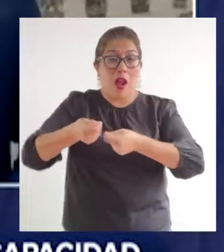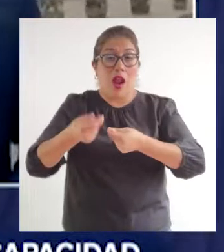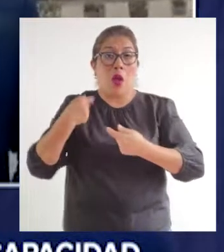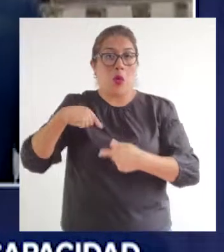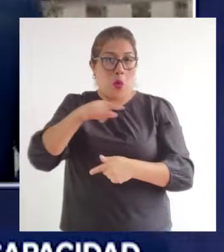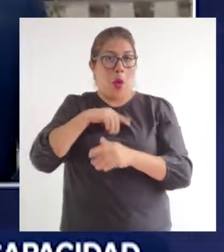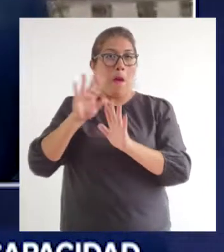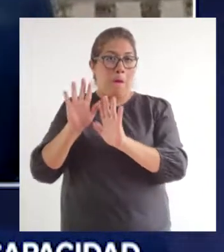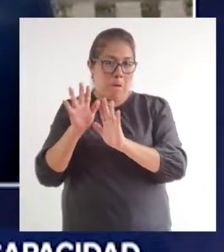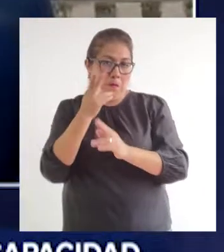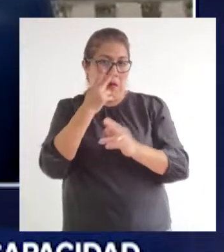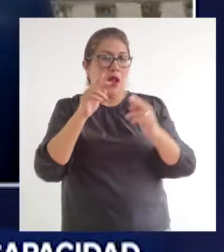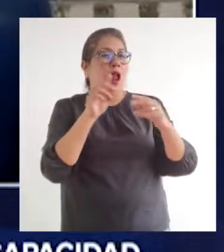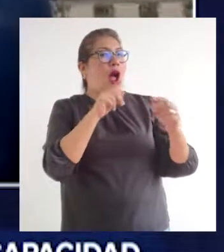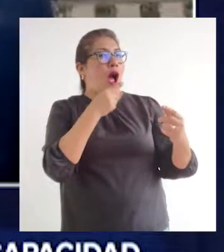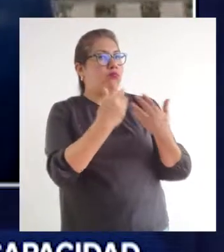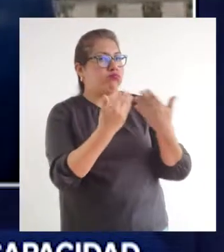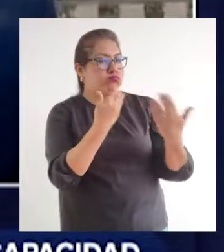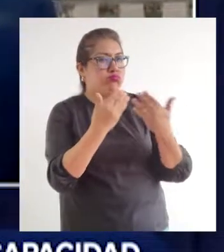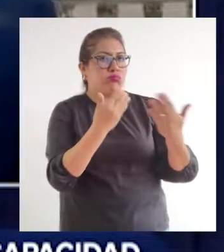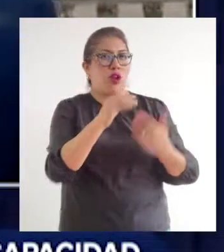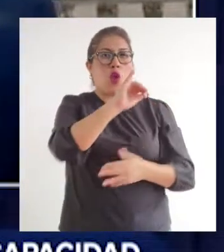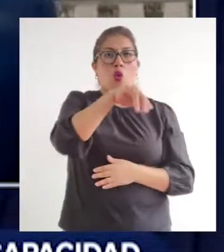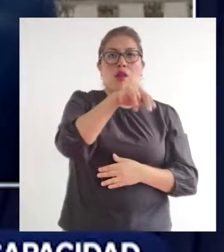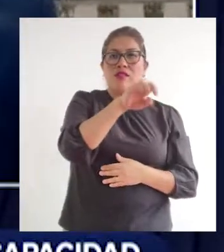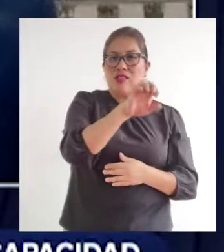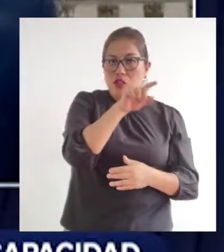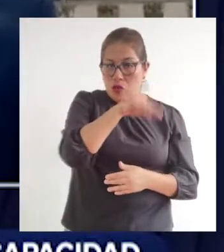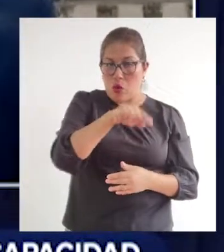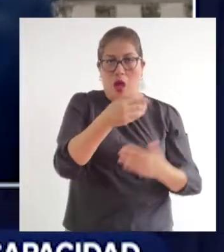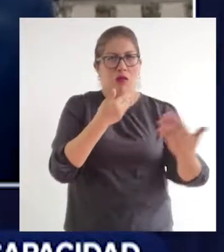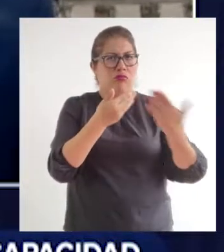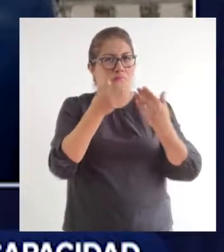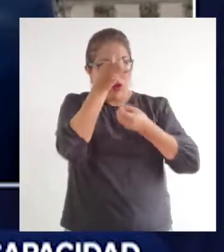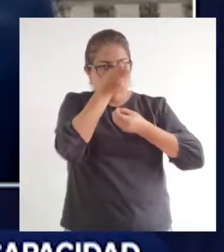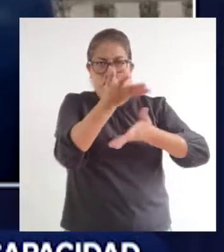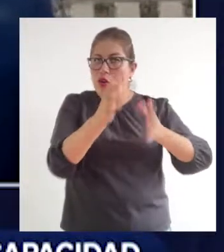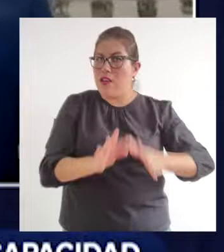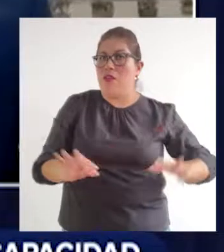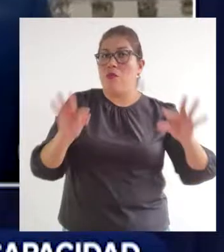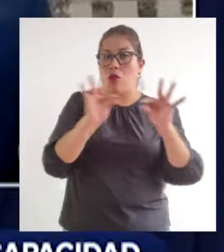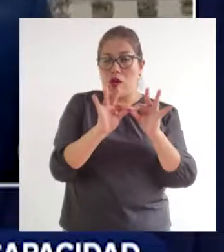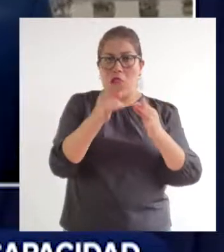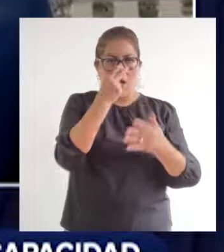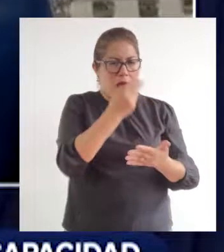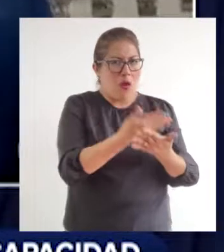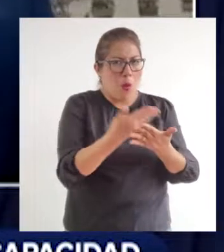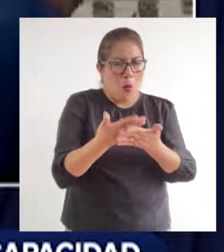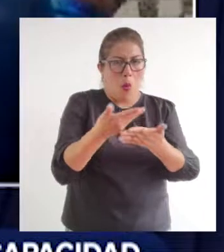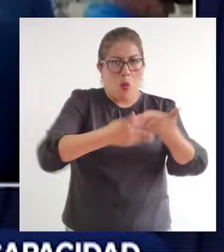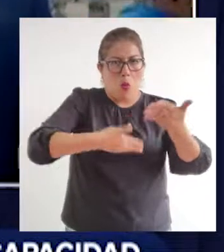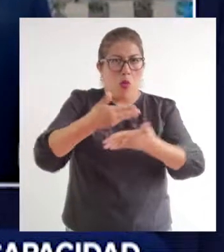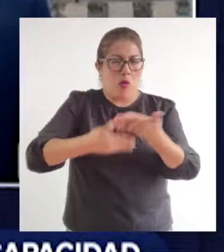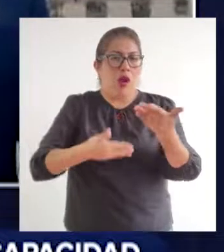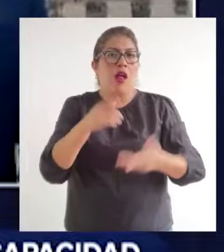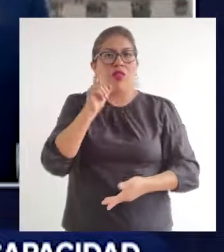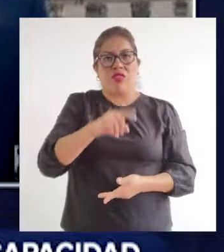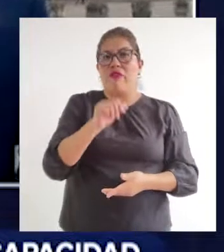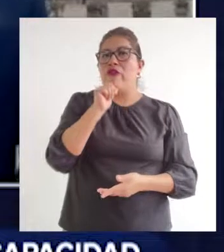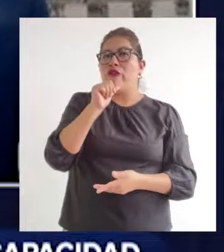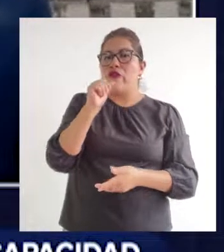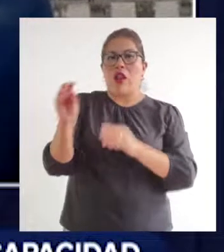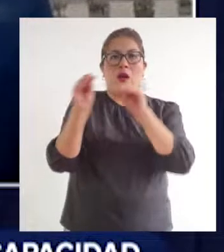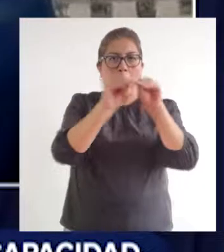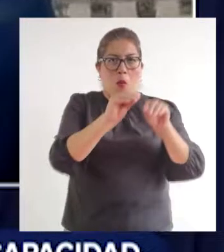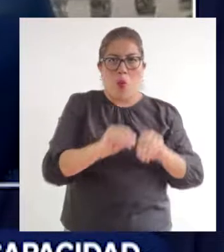hemos observado junto con el Jurado Nacional de Elecciones, hemos hecho un informe muy importante y estamos evidenciando que esta es una carencia que se tiene que